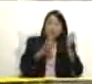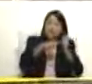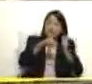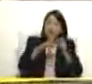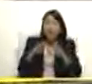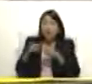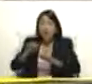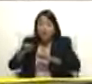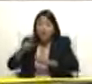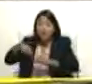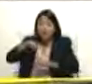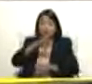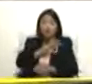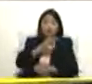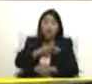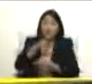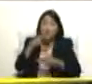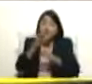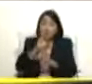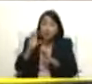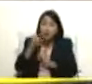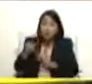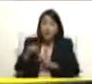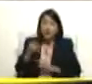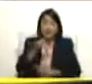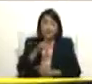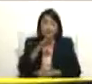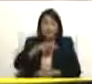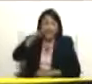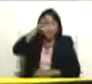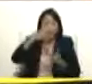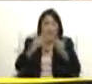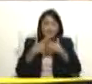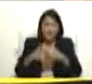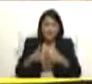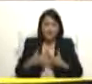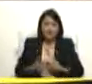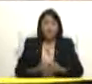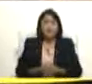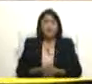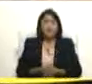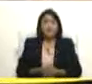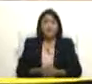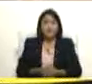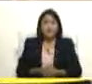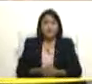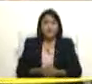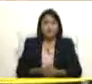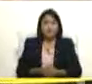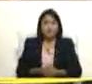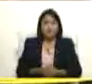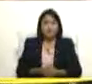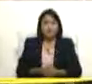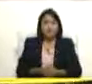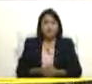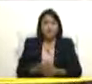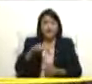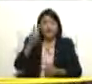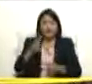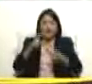movimiento sociopolítico, cultural, espiritual, empresarial, de la diversidad de Venezuela.